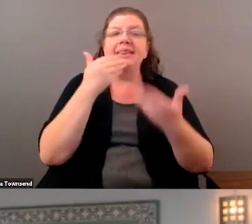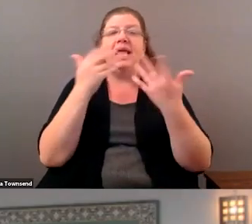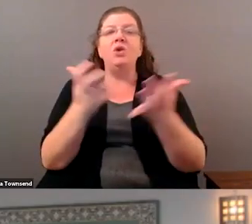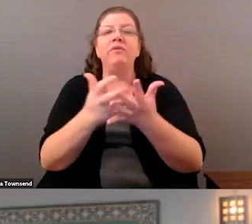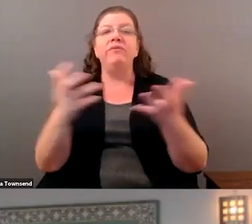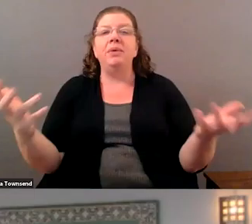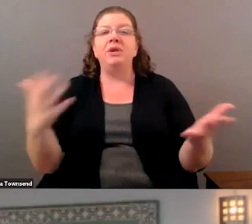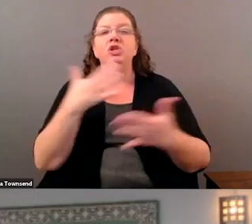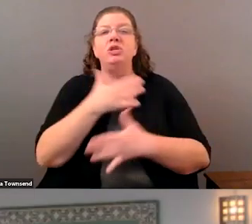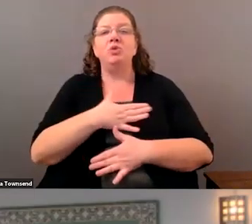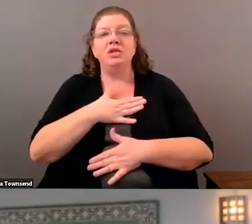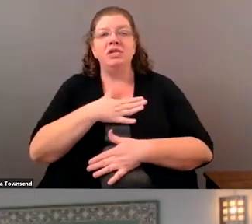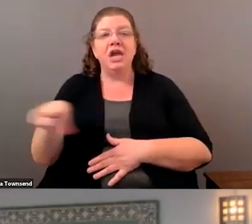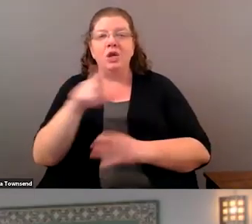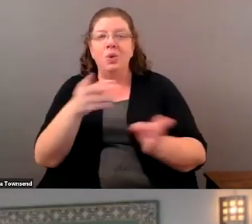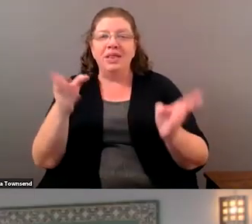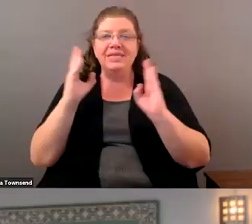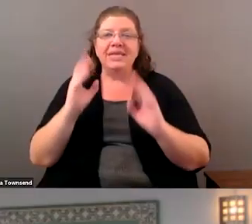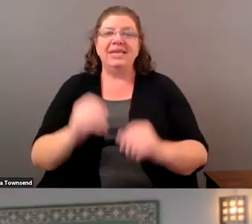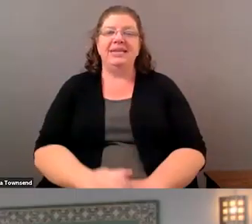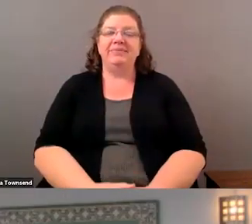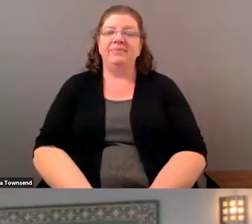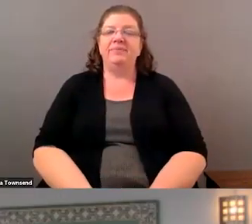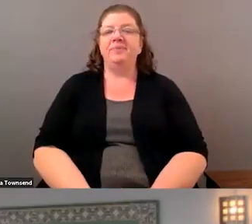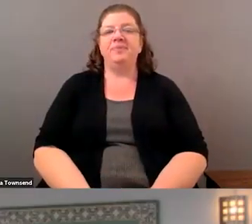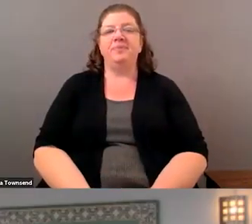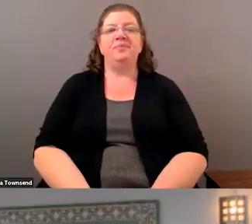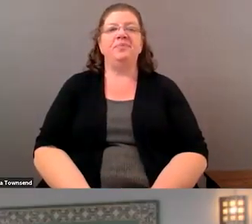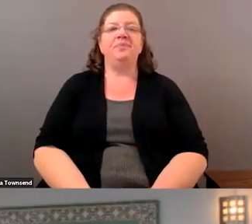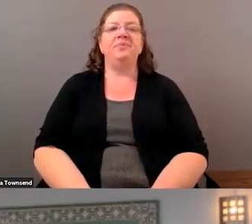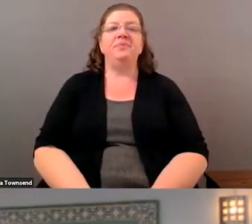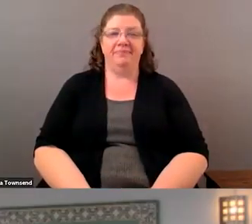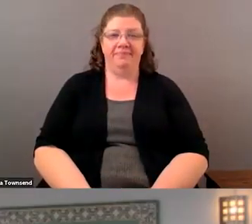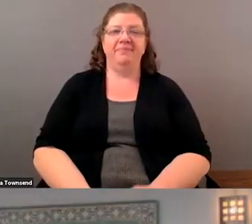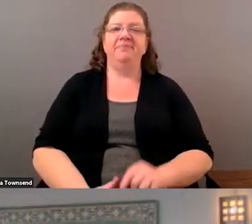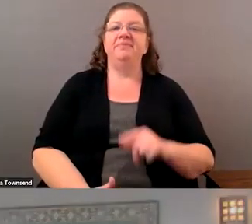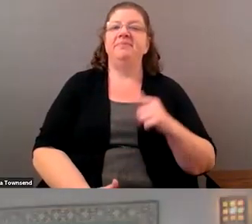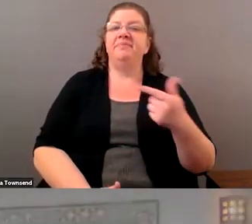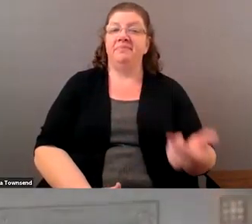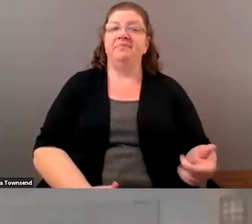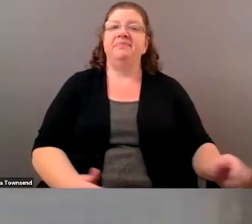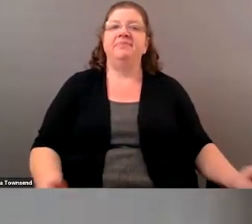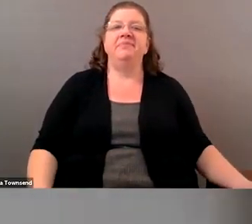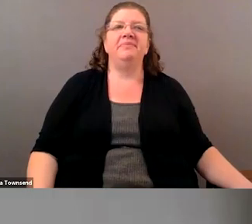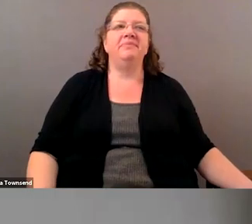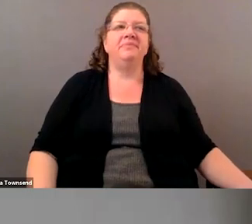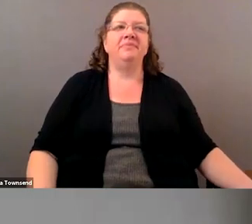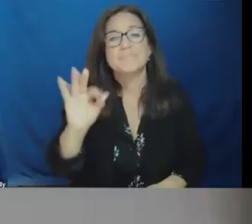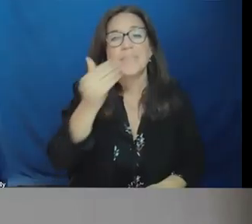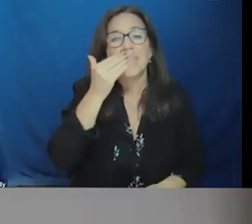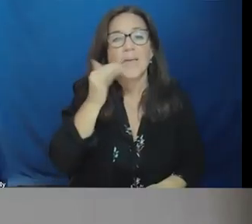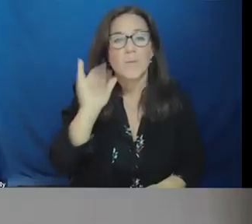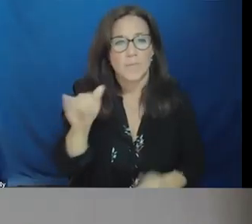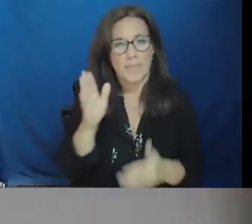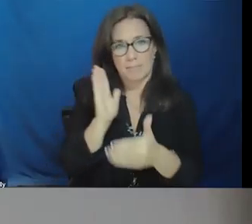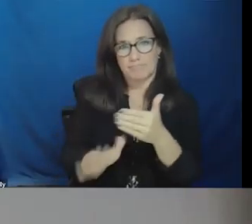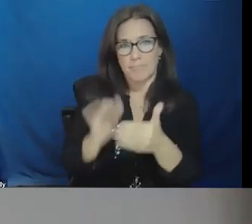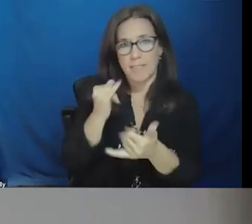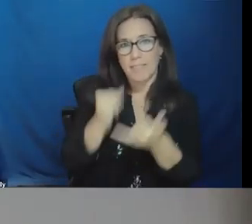nos mantengamos competitivos y también para asegurar que el dinero vaya a los estudiantes en el saldo me tengo necesitan gracias les